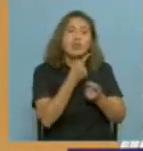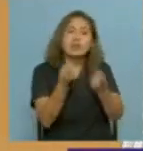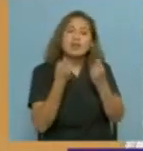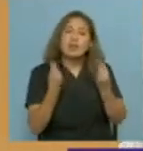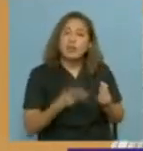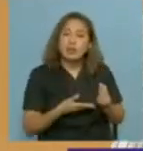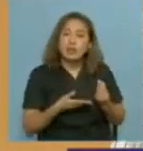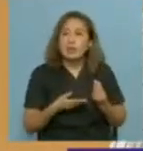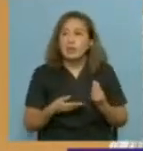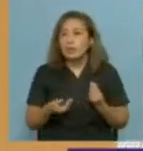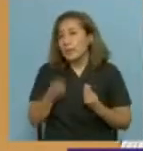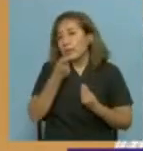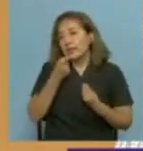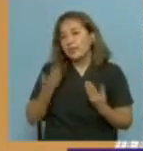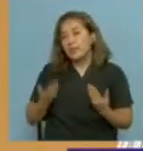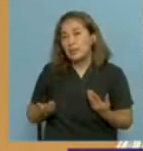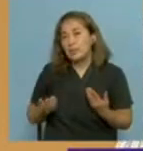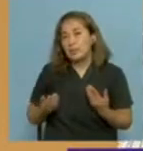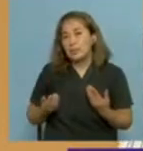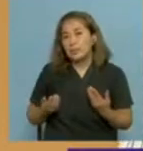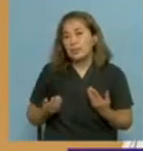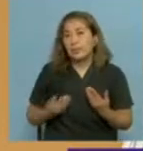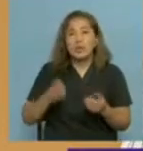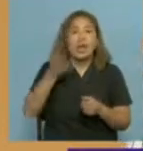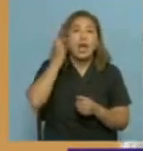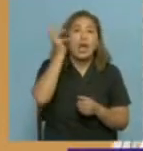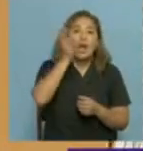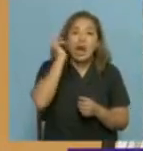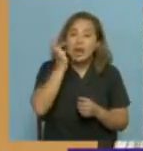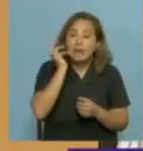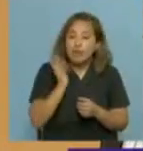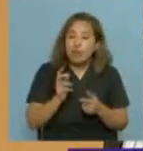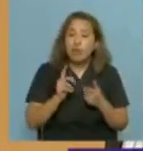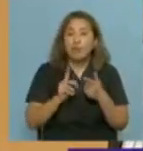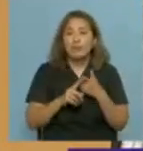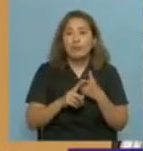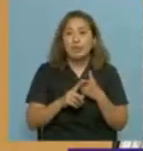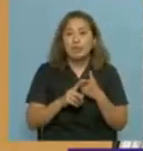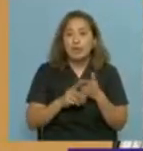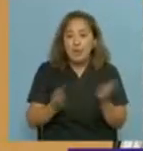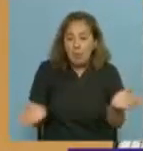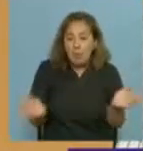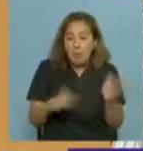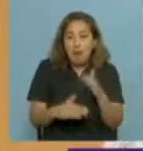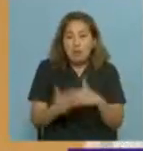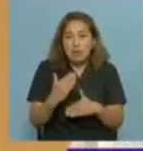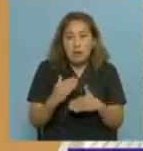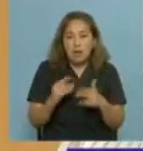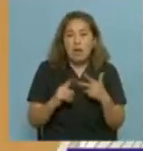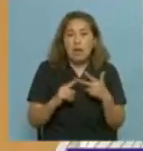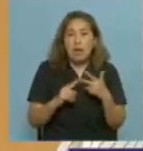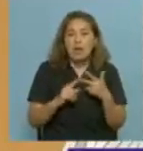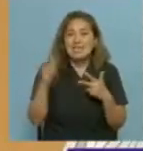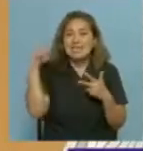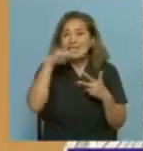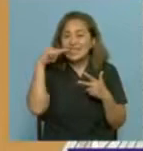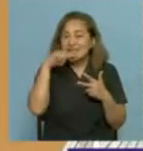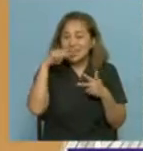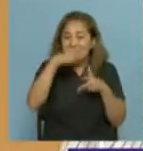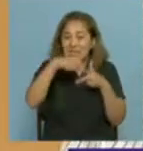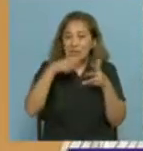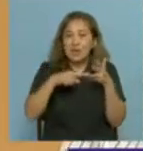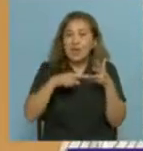ejemplo como jabón de baño pañales descartables cremas dental